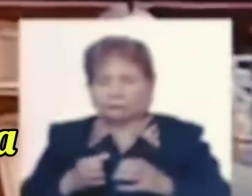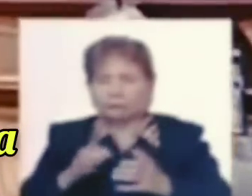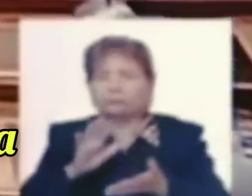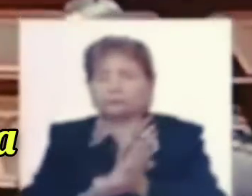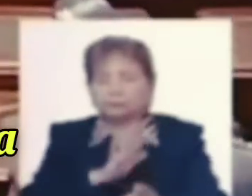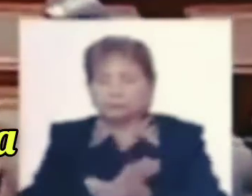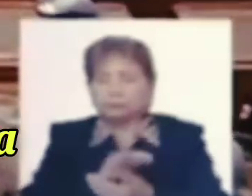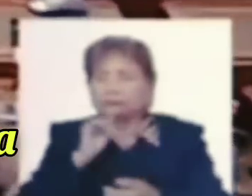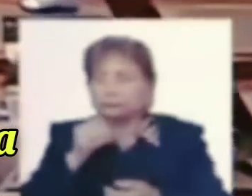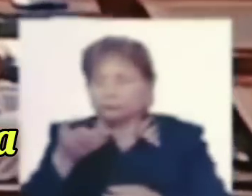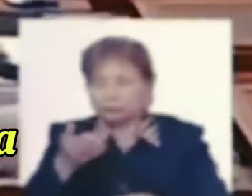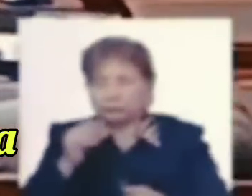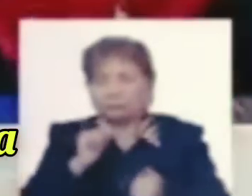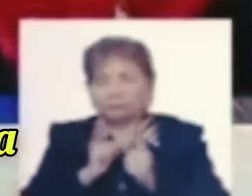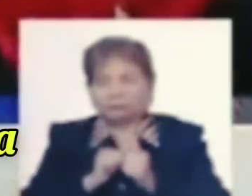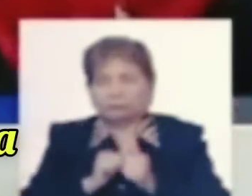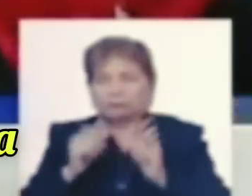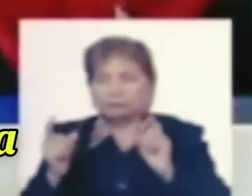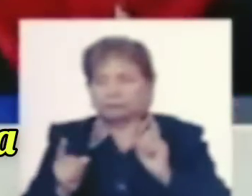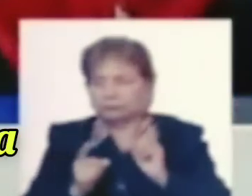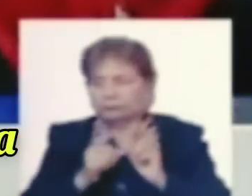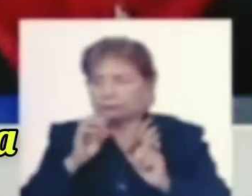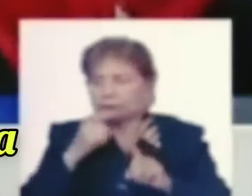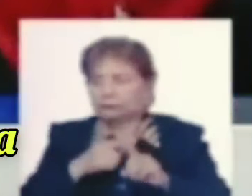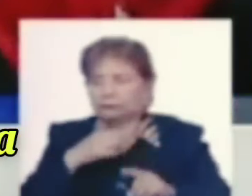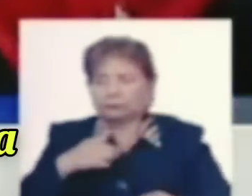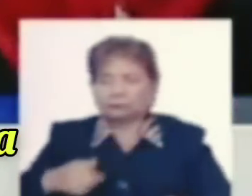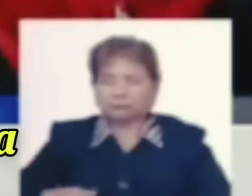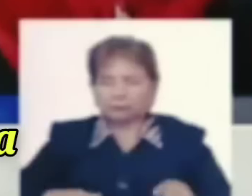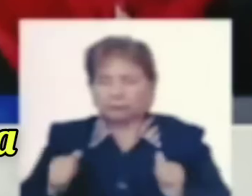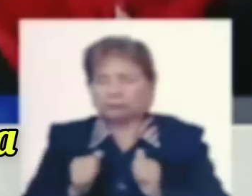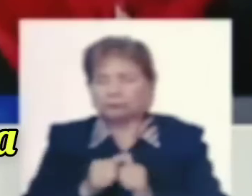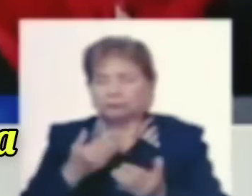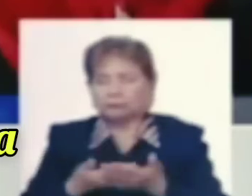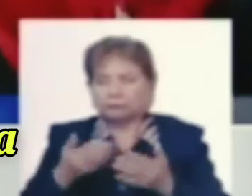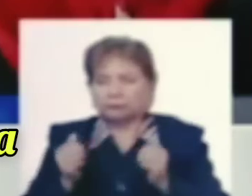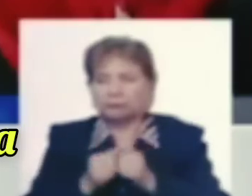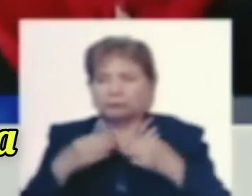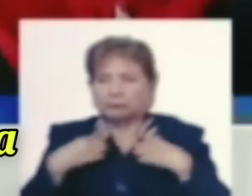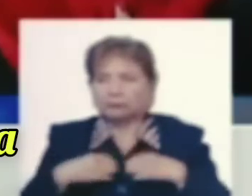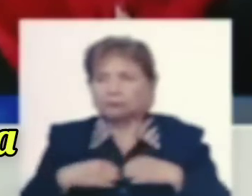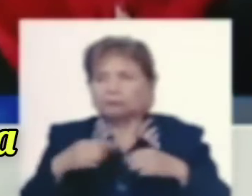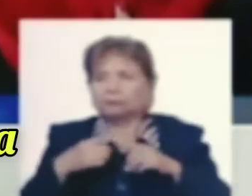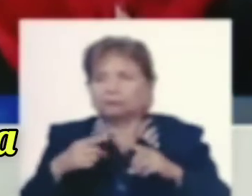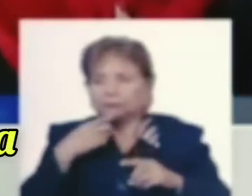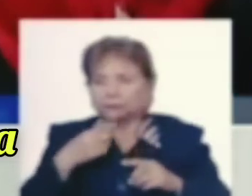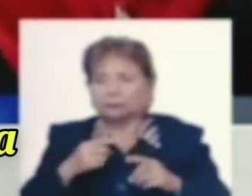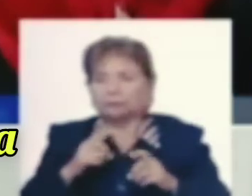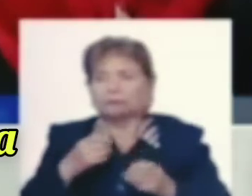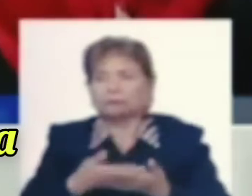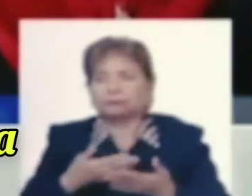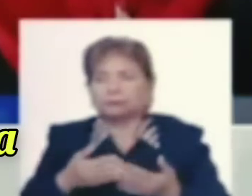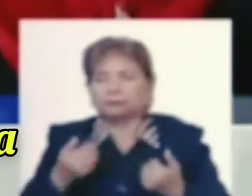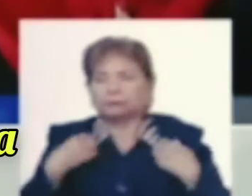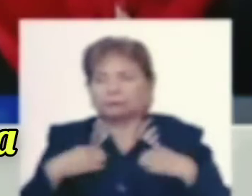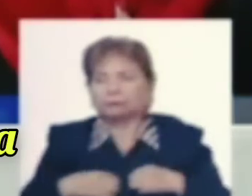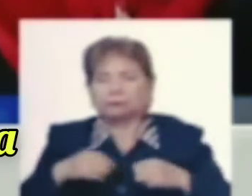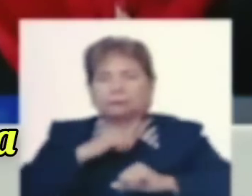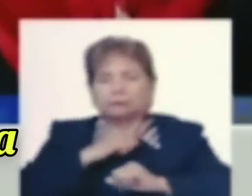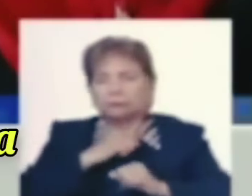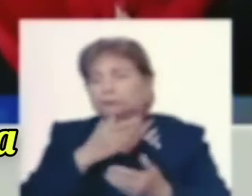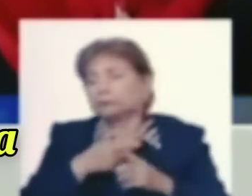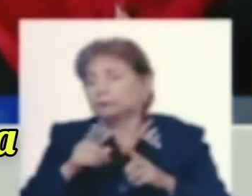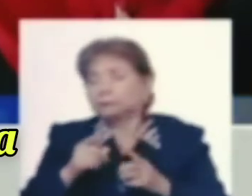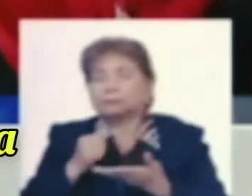ese documento invitándolo de manera presencial al expresidente Pedro Castillo conjuntamente con su abogado. Creo que eso es lo que le está preguntando en este caso el abogado